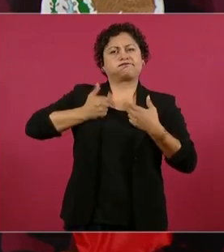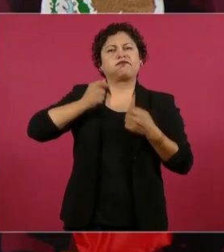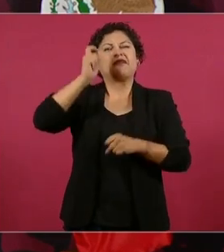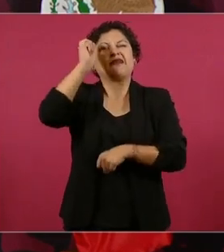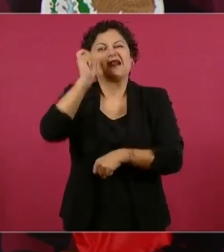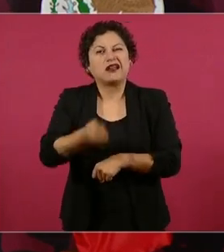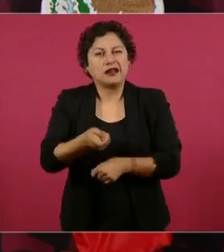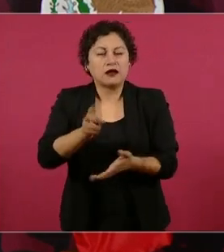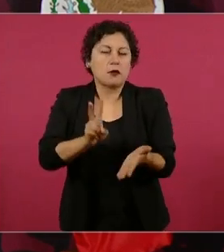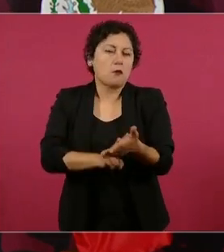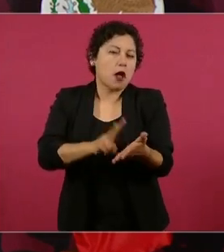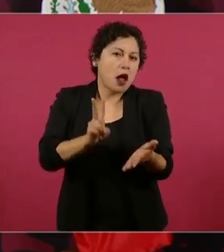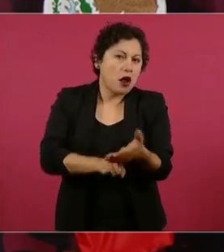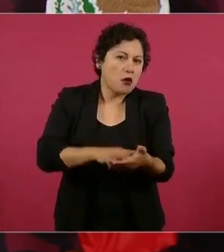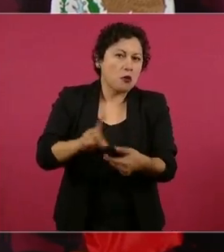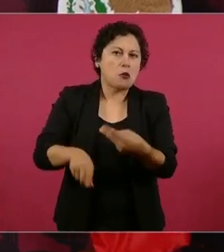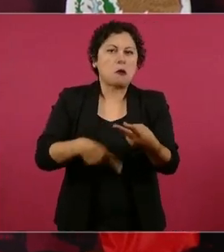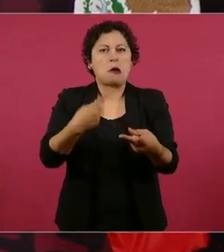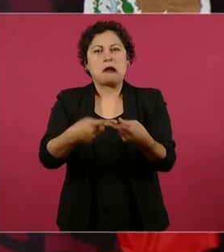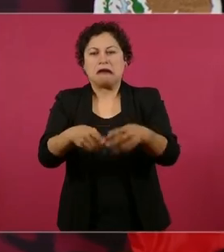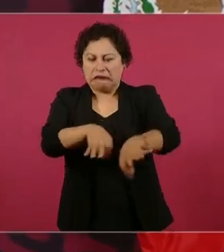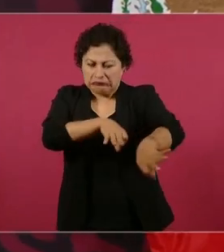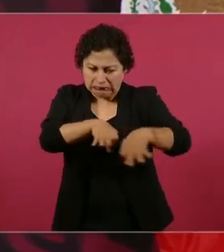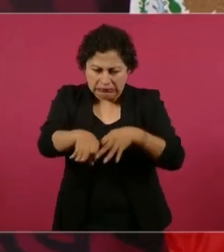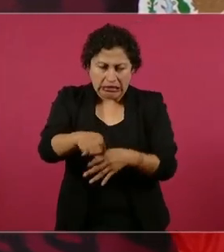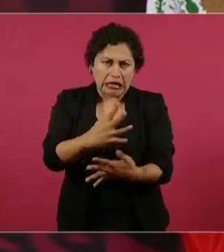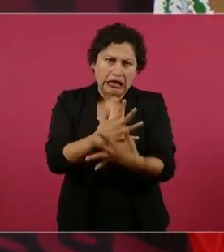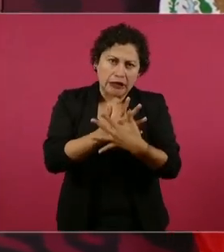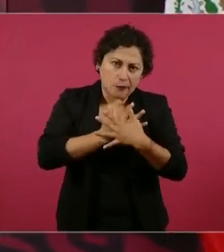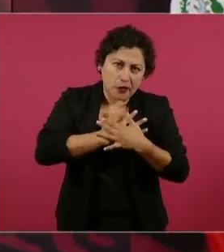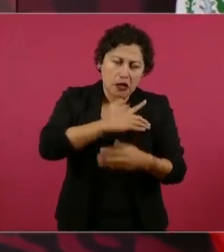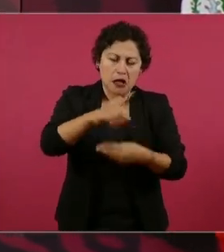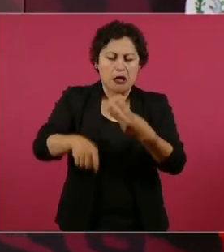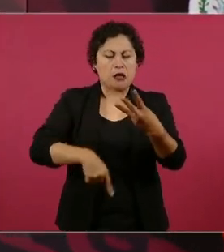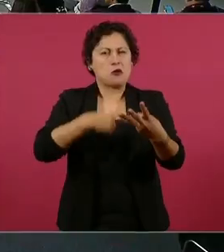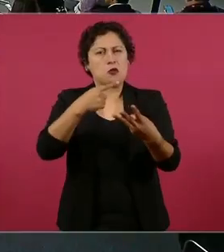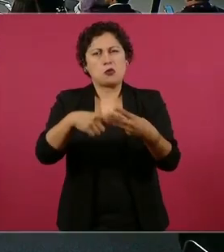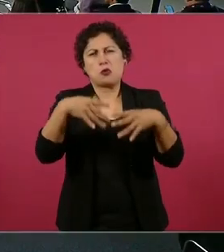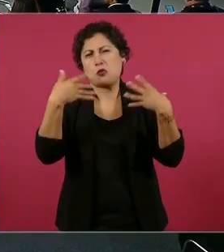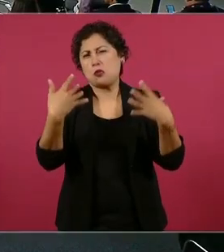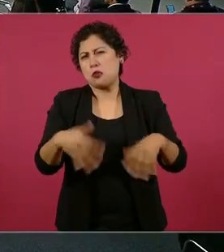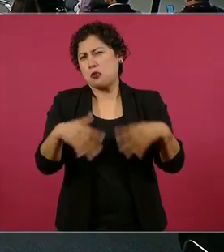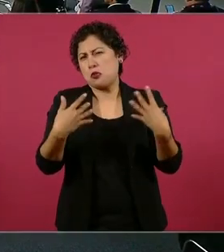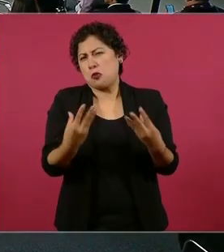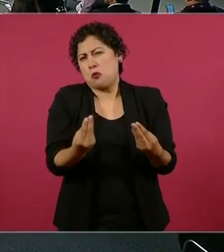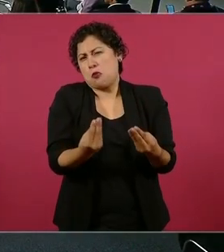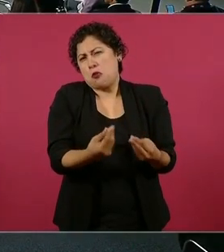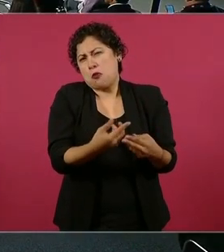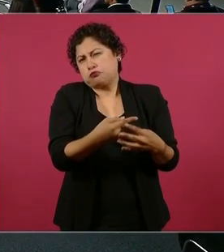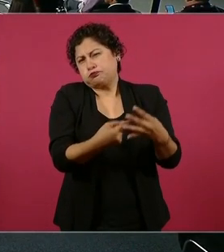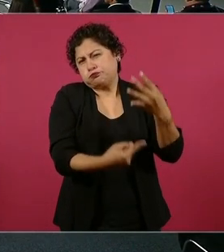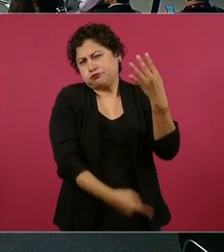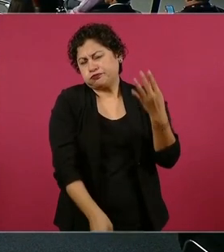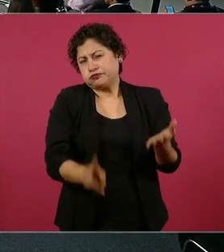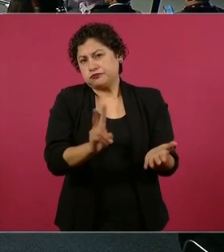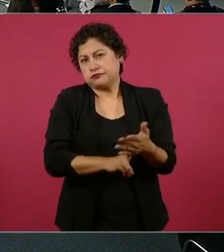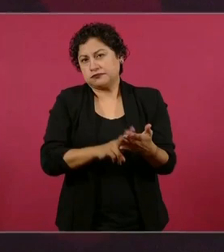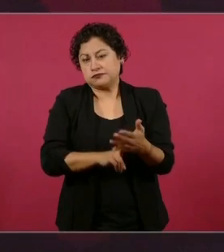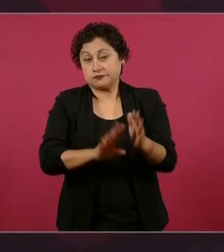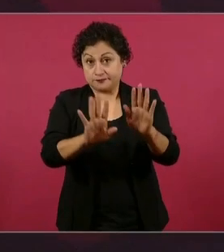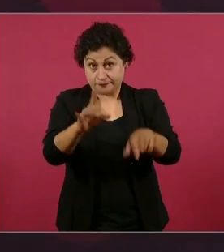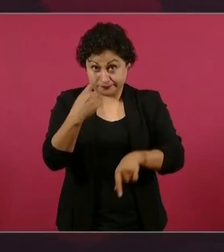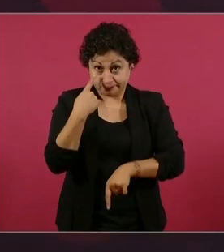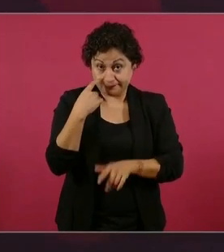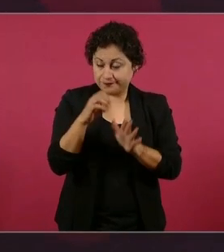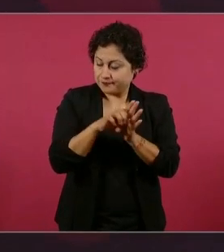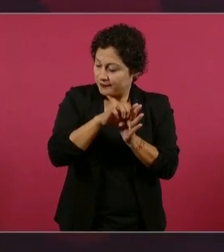muchas cosas extraordinarias. Bueno, el ejemplo lo tenemos con nuestros